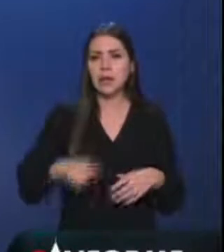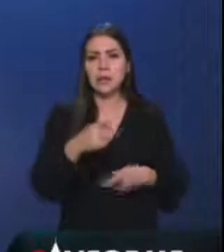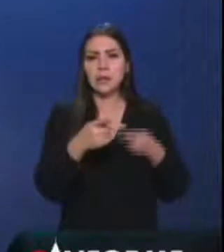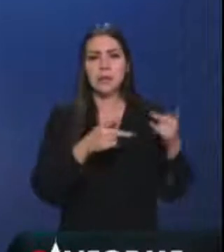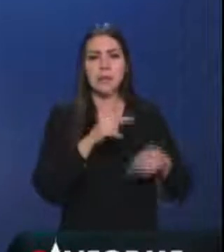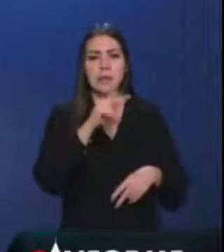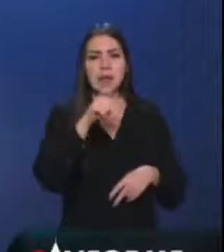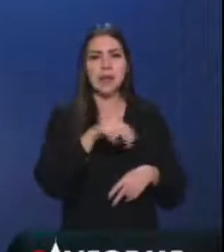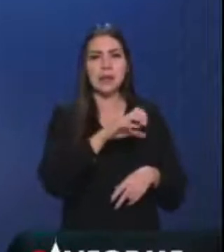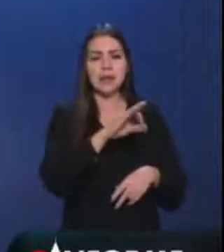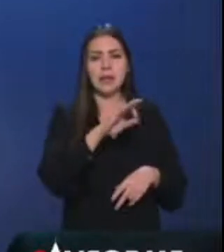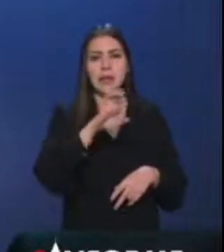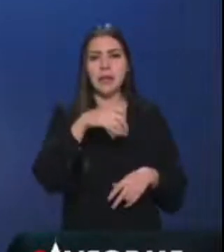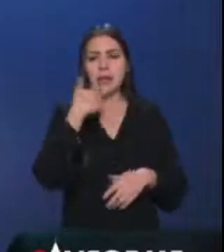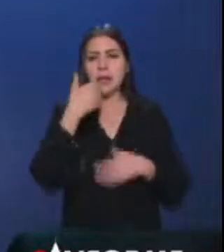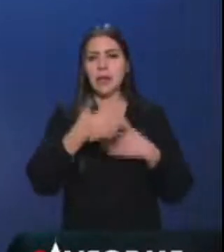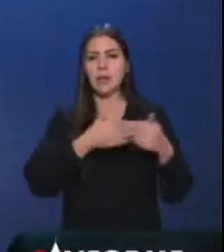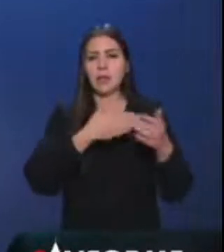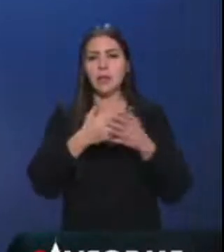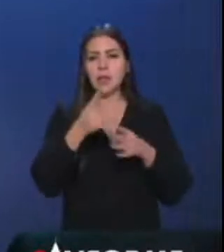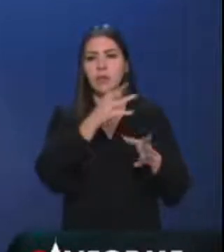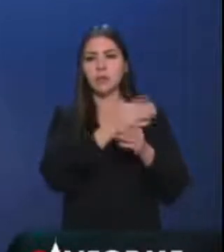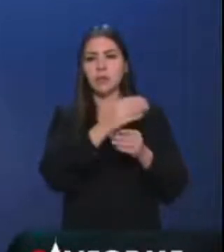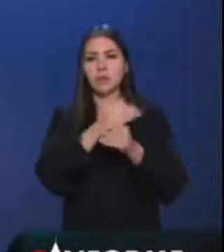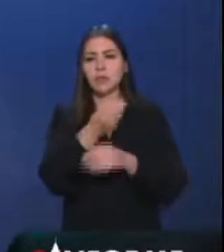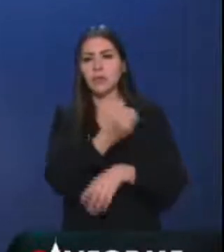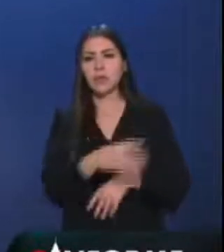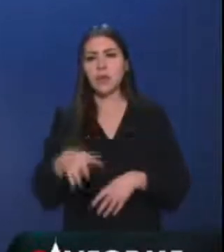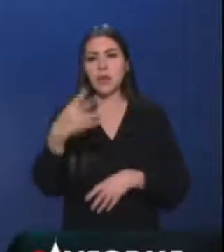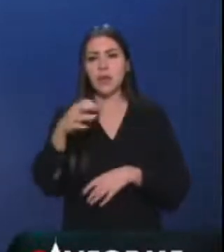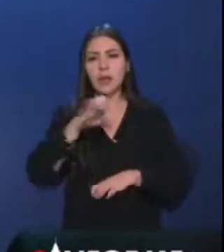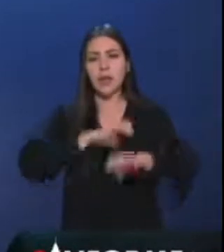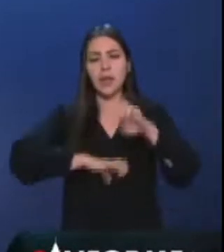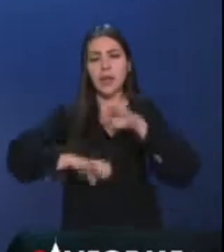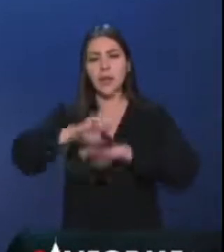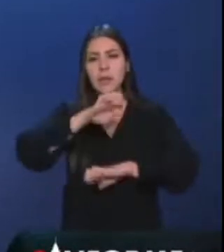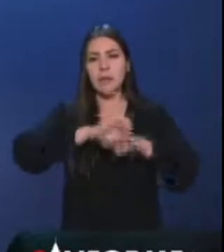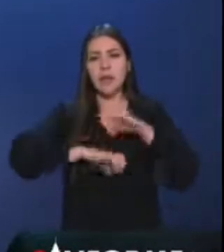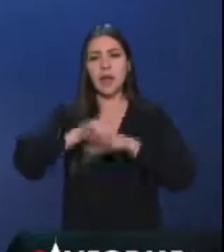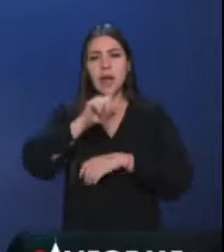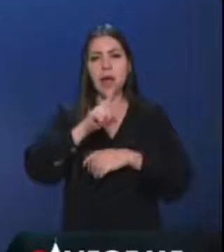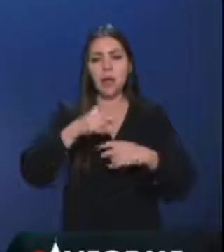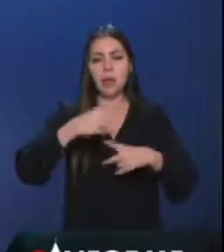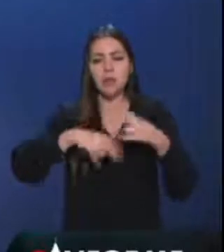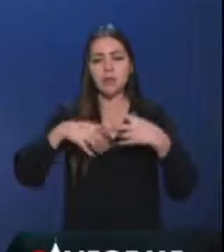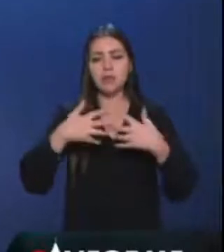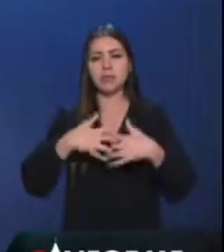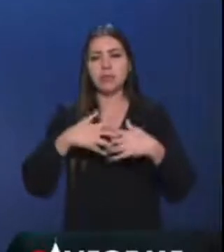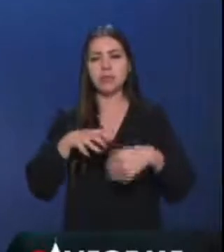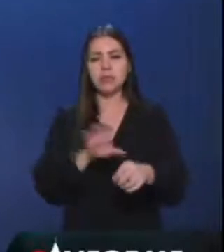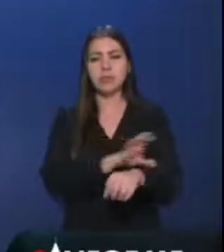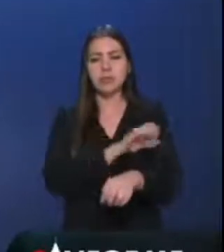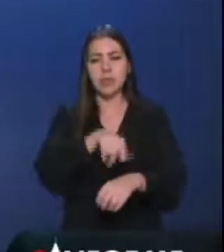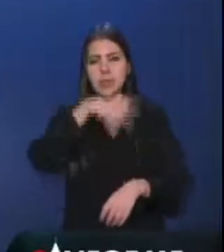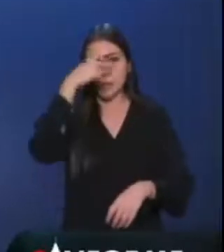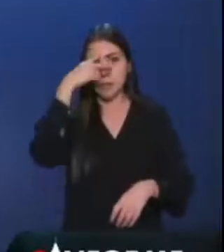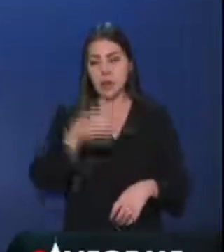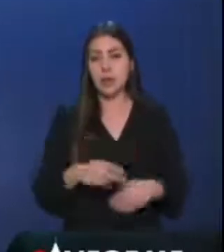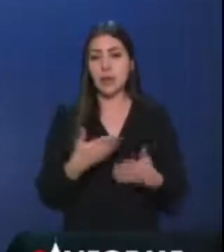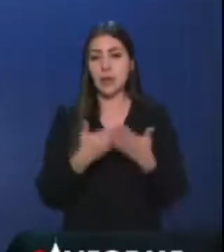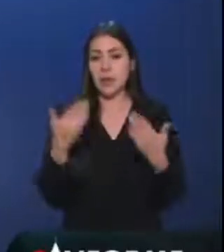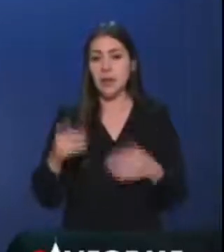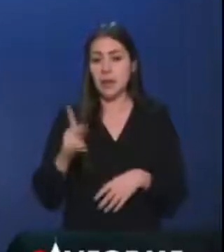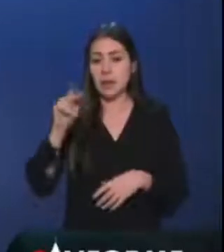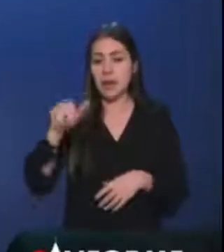para modernizar 14 hidroeléctricas en México. Le comento que el plan tiene por objeto aprovechar al doble la capacidad de las